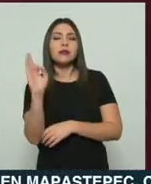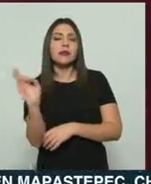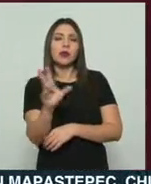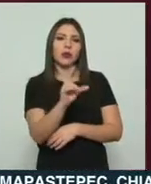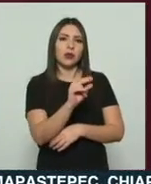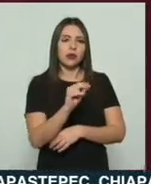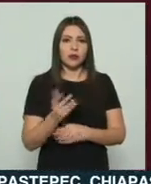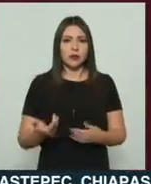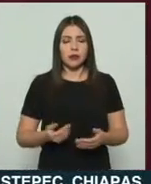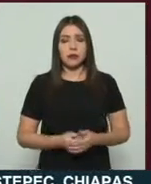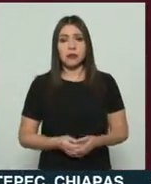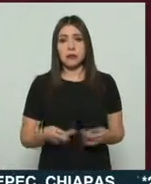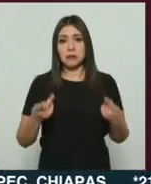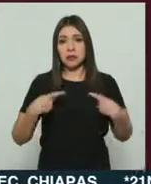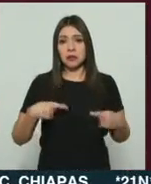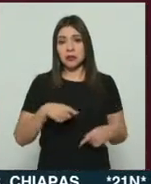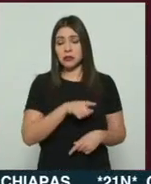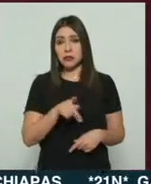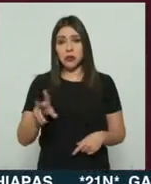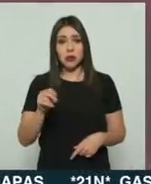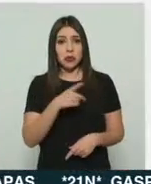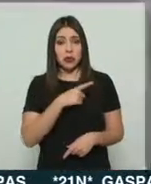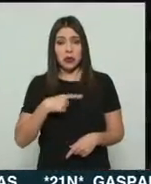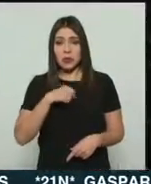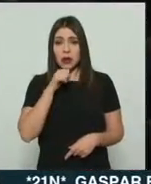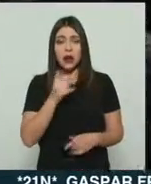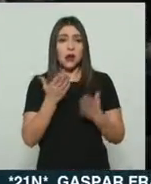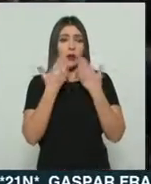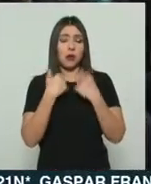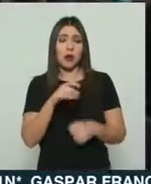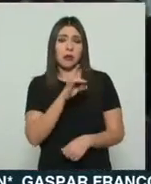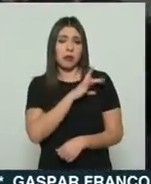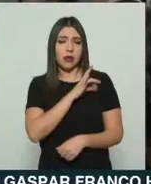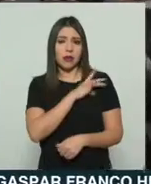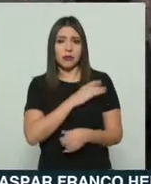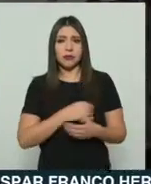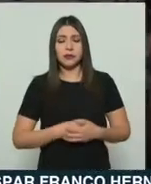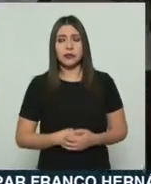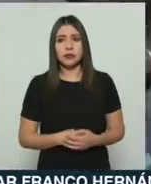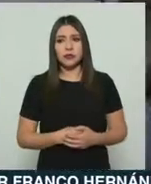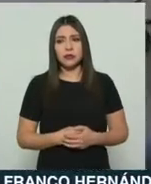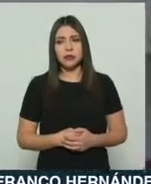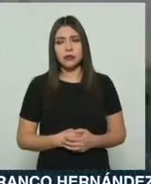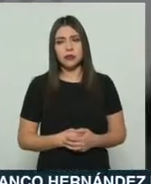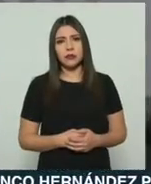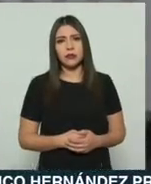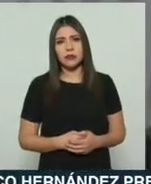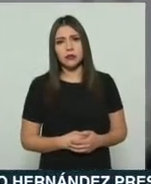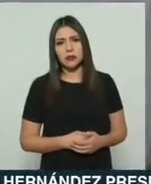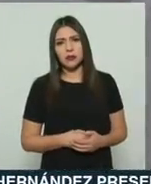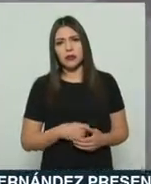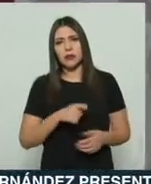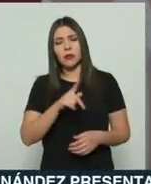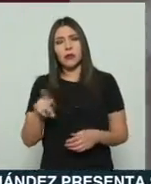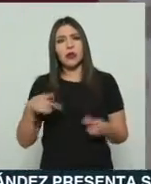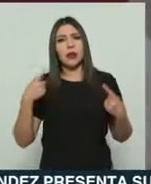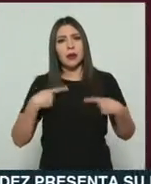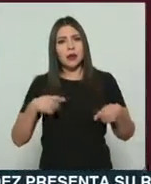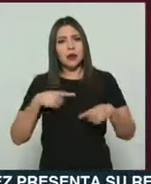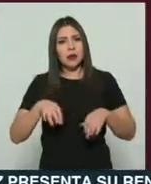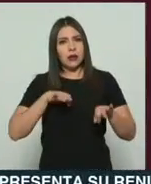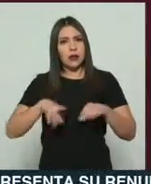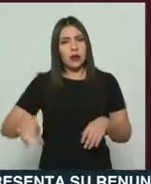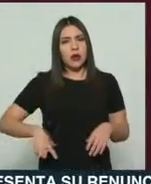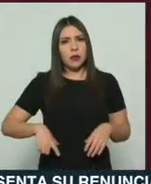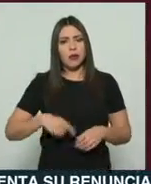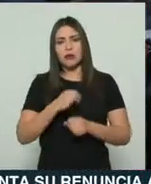El que nada debe, nada teme. Dijo que sus adversarios se están encargando de presionar respecto a este tema y que